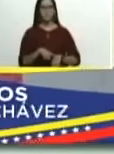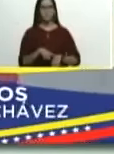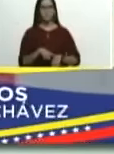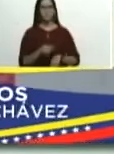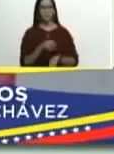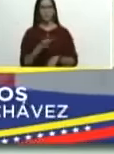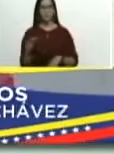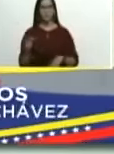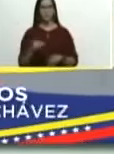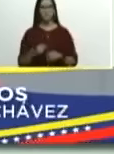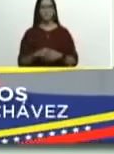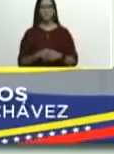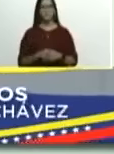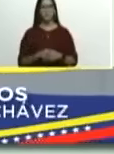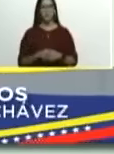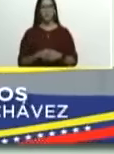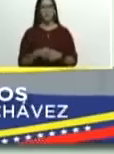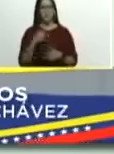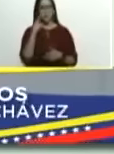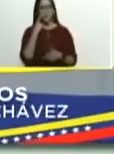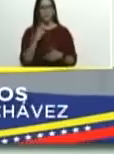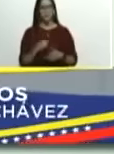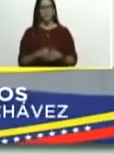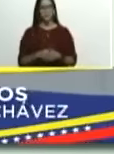Correcto. Mira,